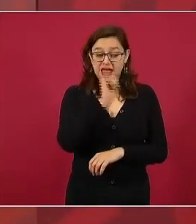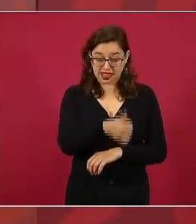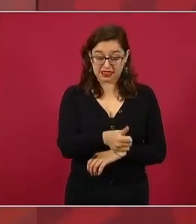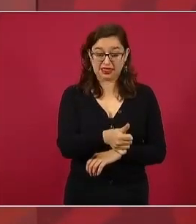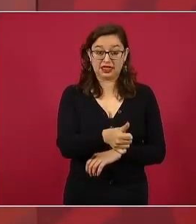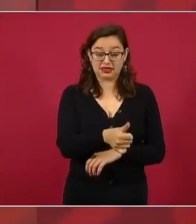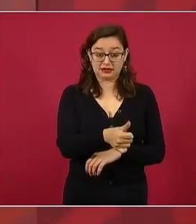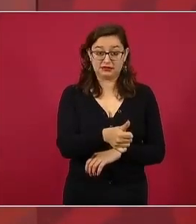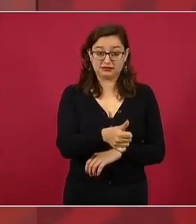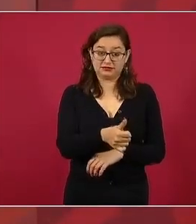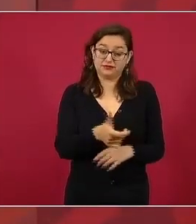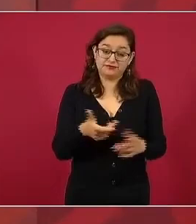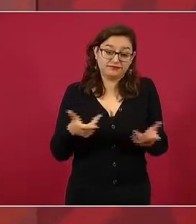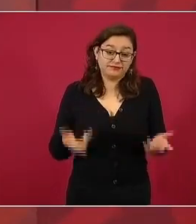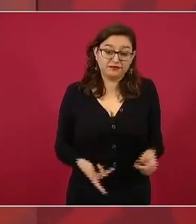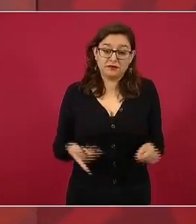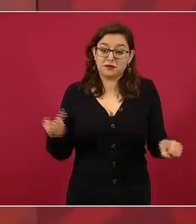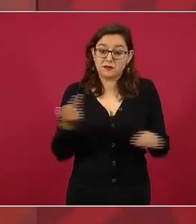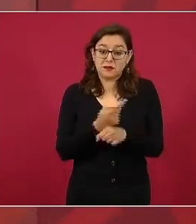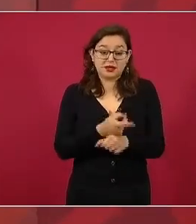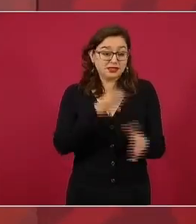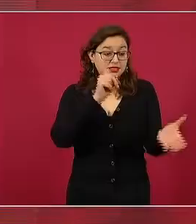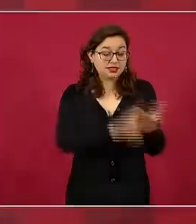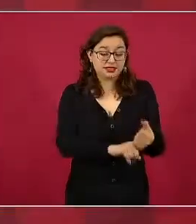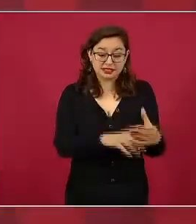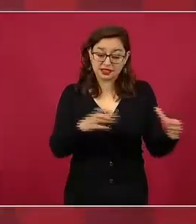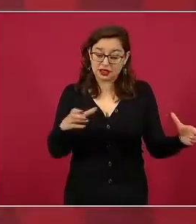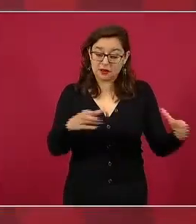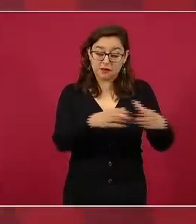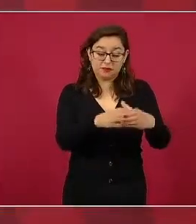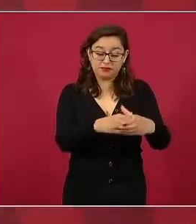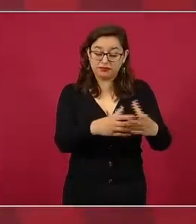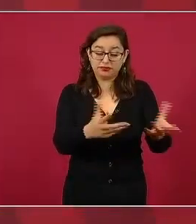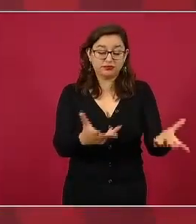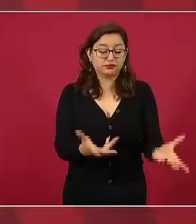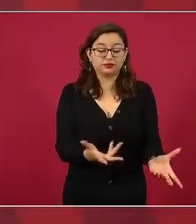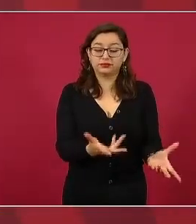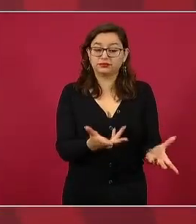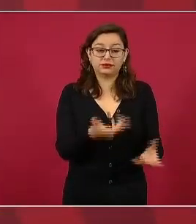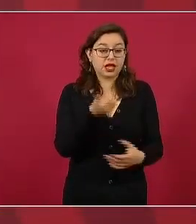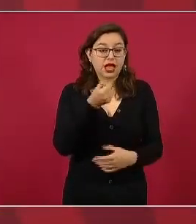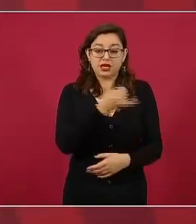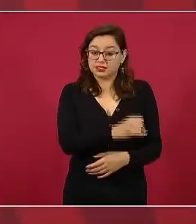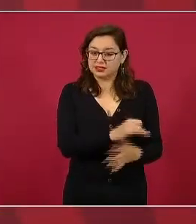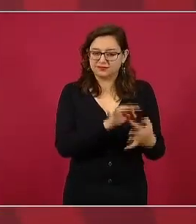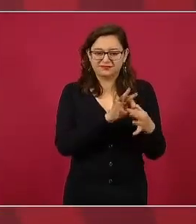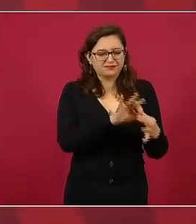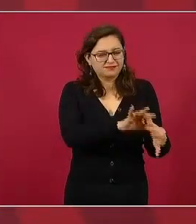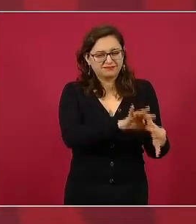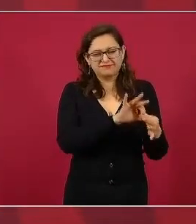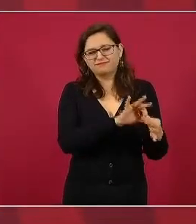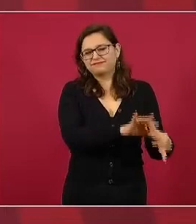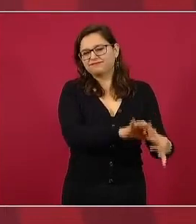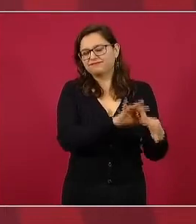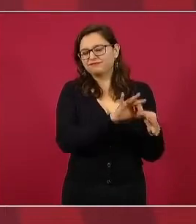Y forman parte, pues, de ese grupo. Entonces, no, y muy vinculados